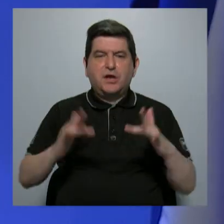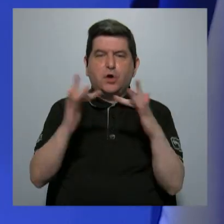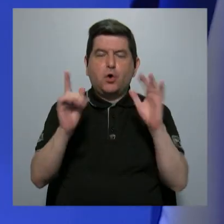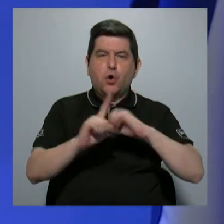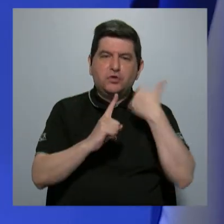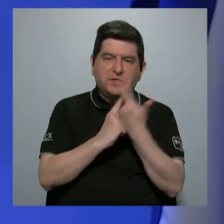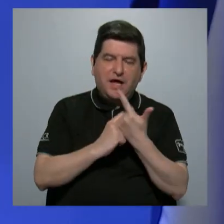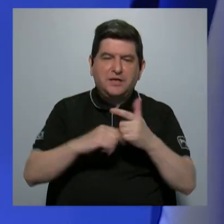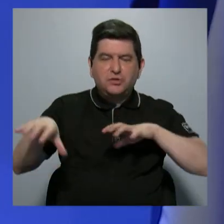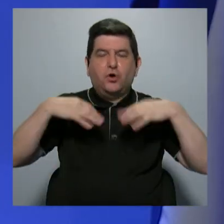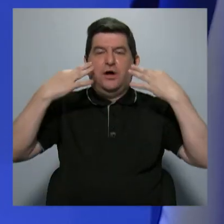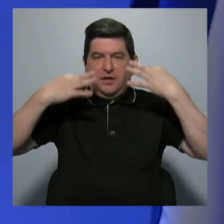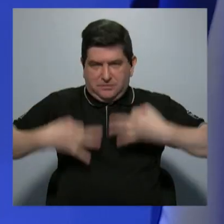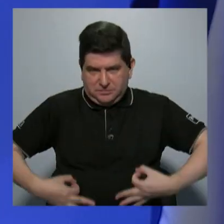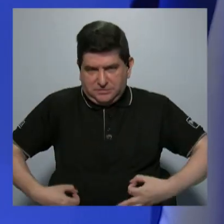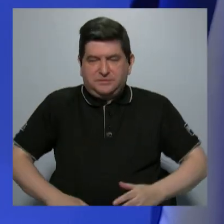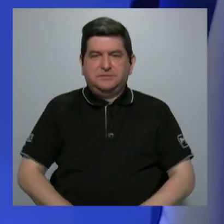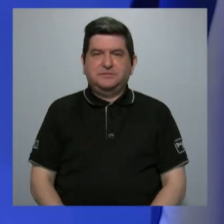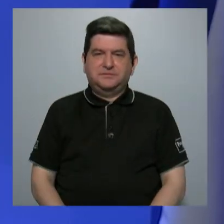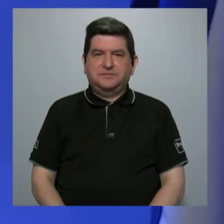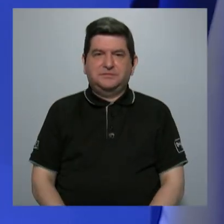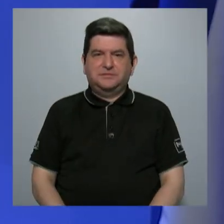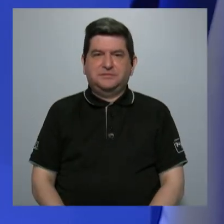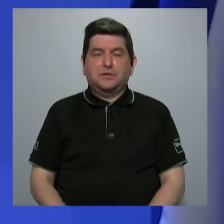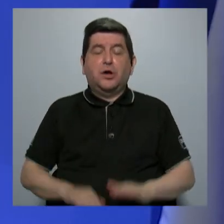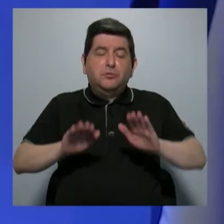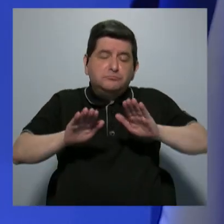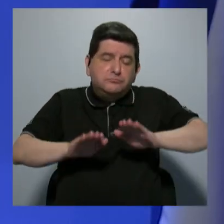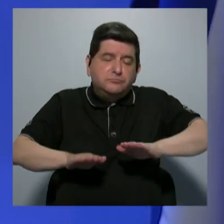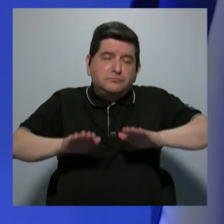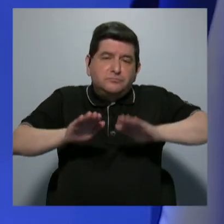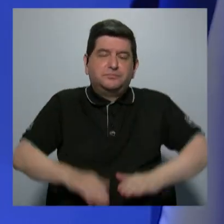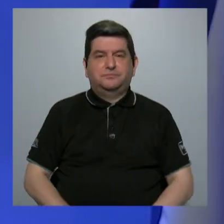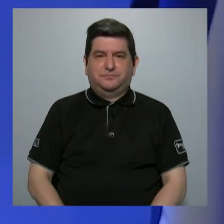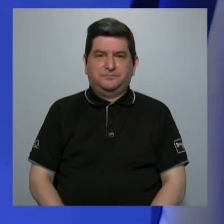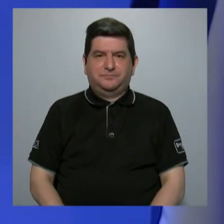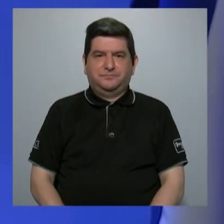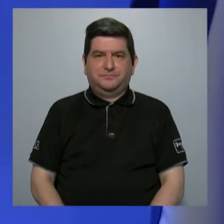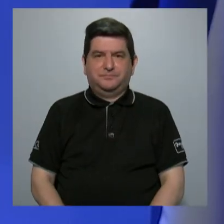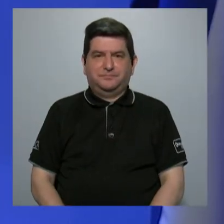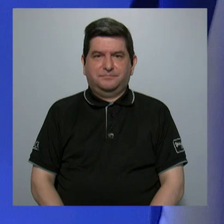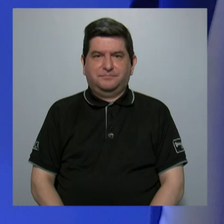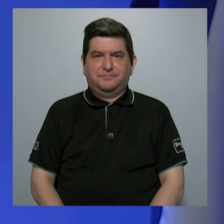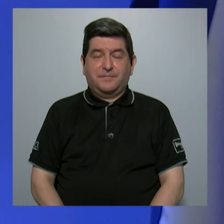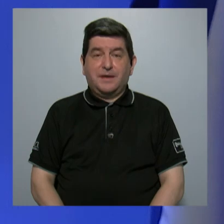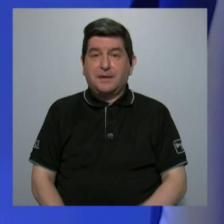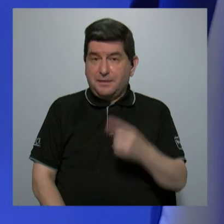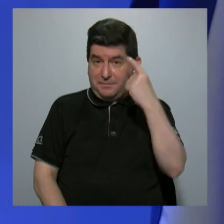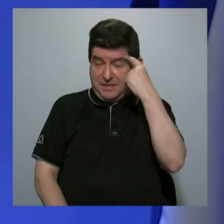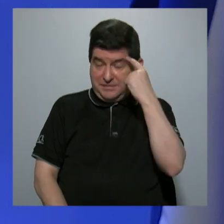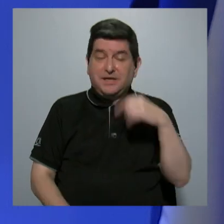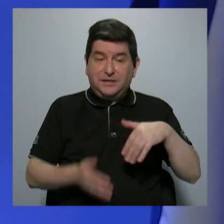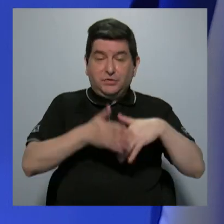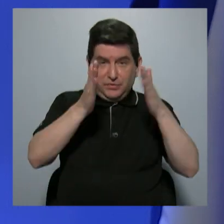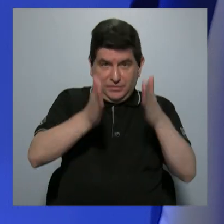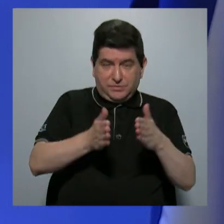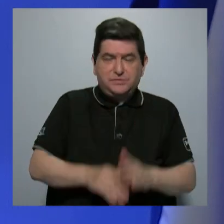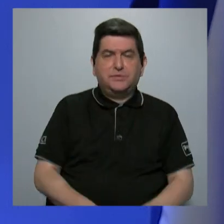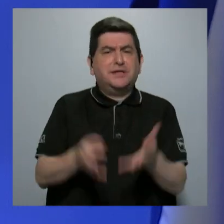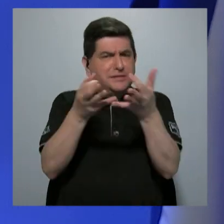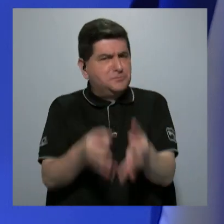de actividad física, de descanso, etcétera, para las personas estudiantes, porque creo